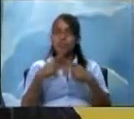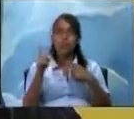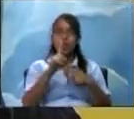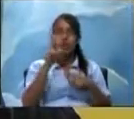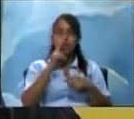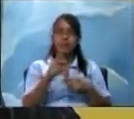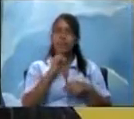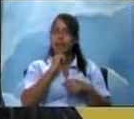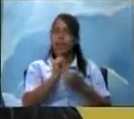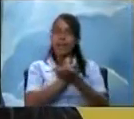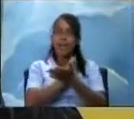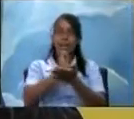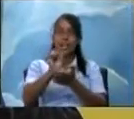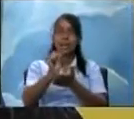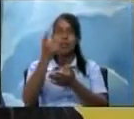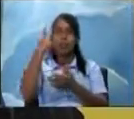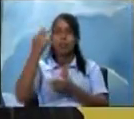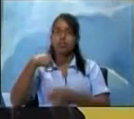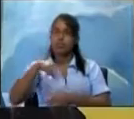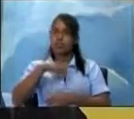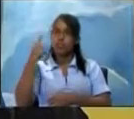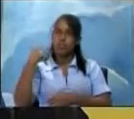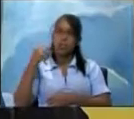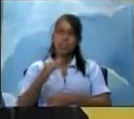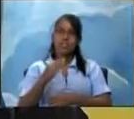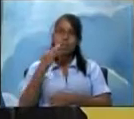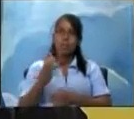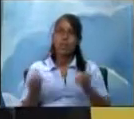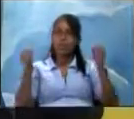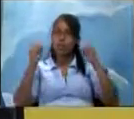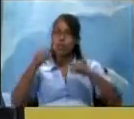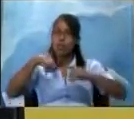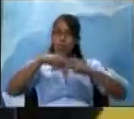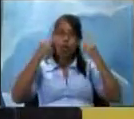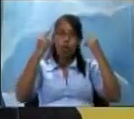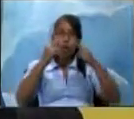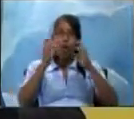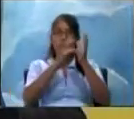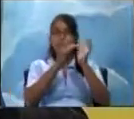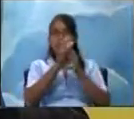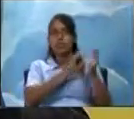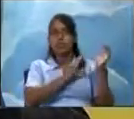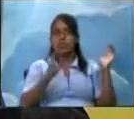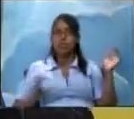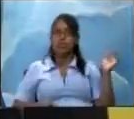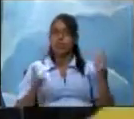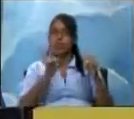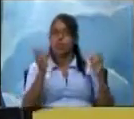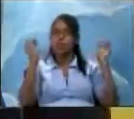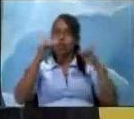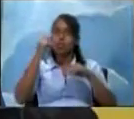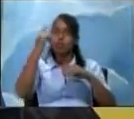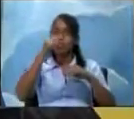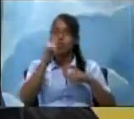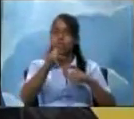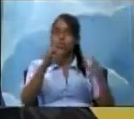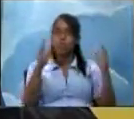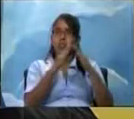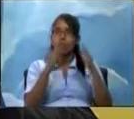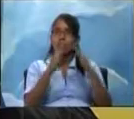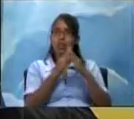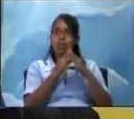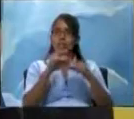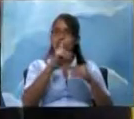lo que no se ve es eterno. Por eso nosotros tenemos siempre que poner nuestros ojos en Jesús. No ponga sus ojos en su